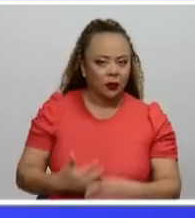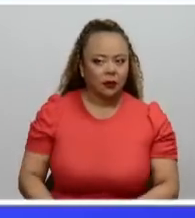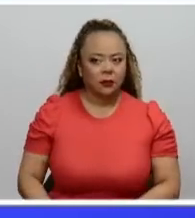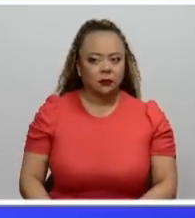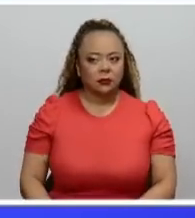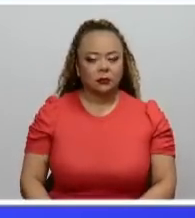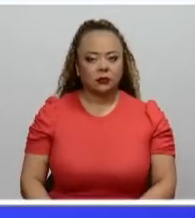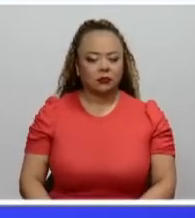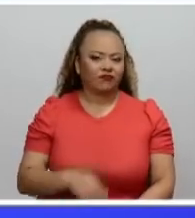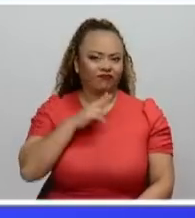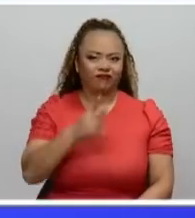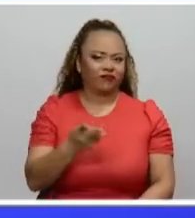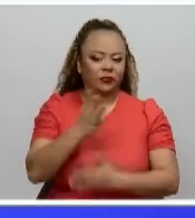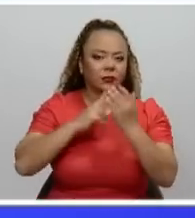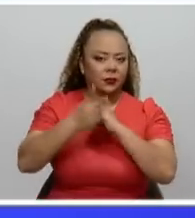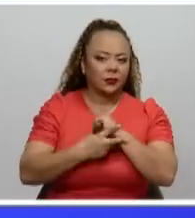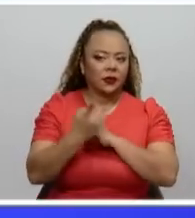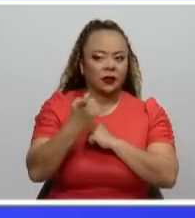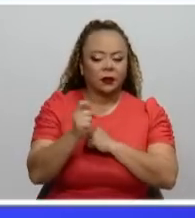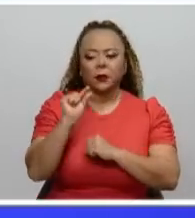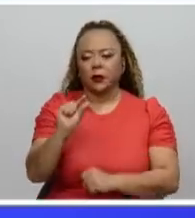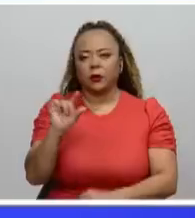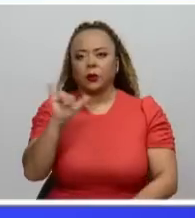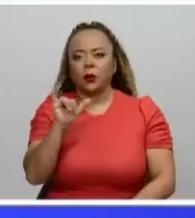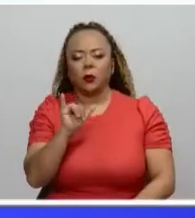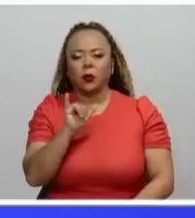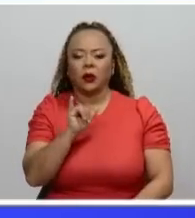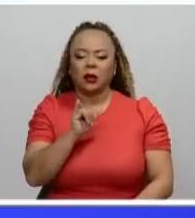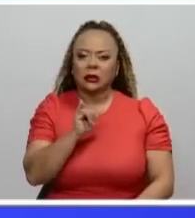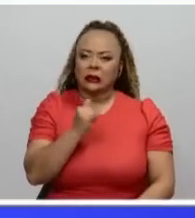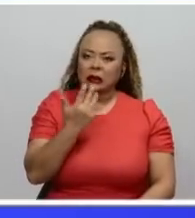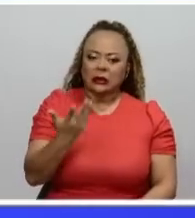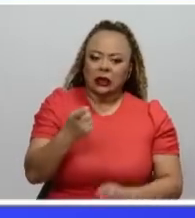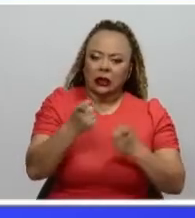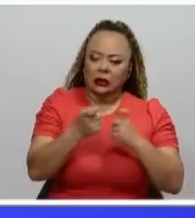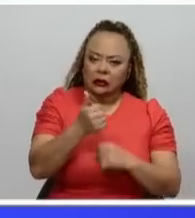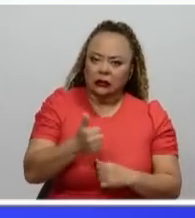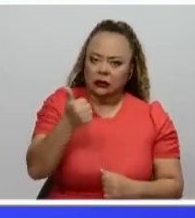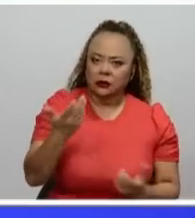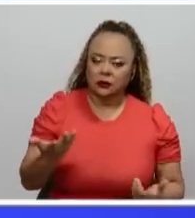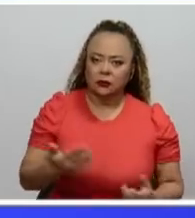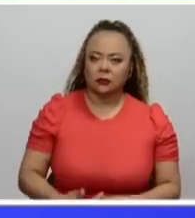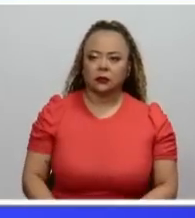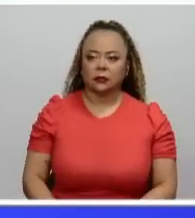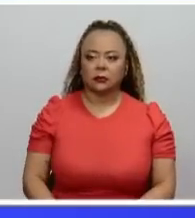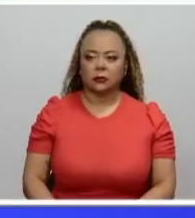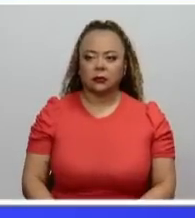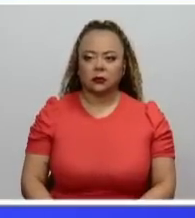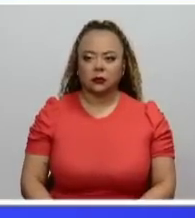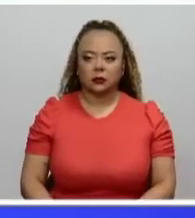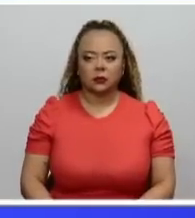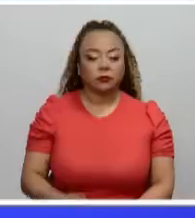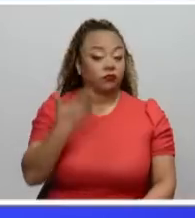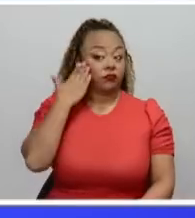de verdad O sea a veces falta un poquito de tacto de ejecutividad de un poquito de que un